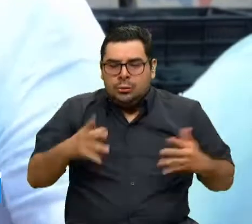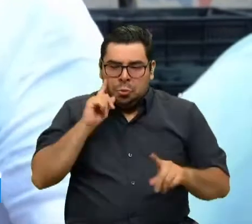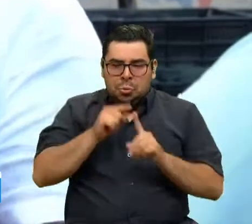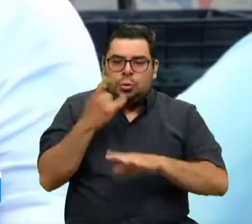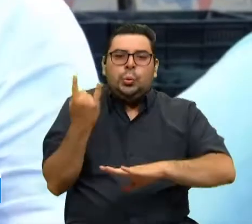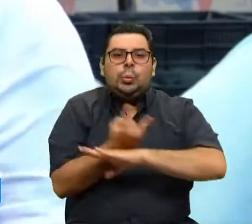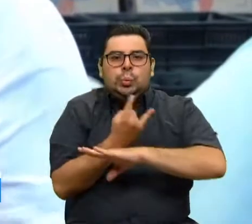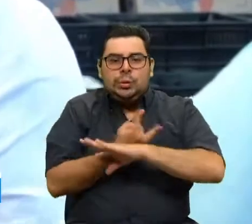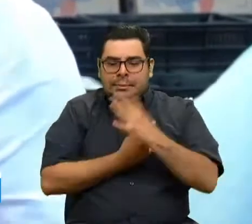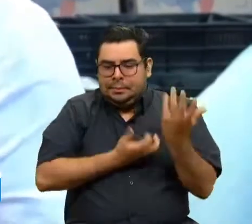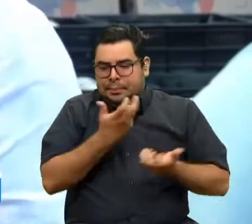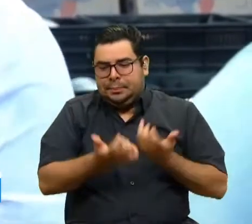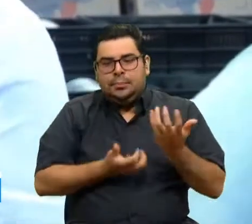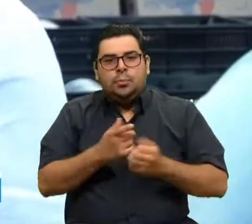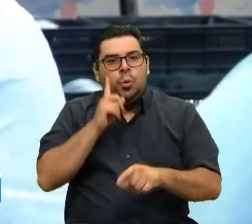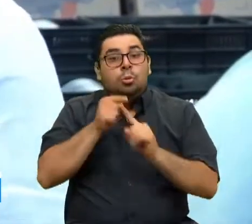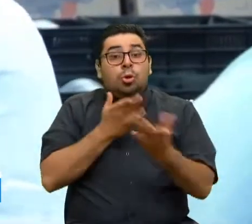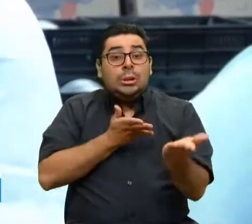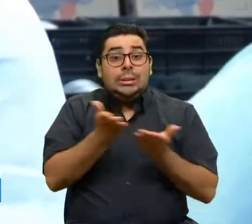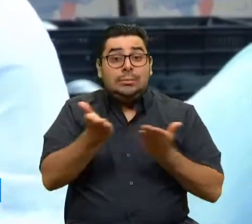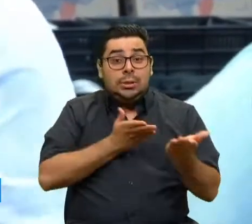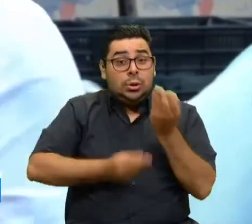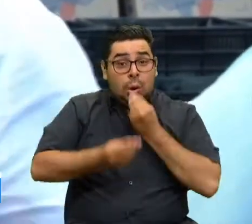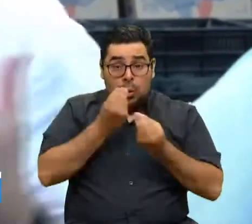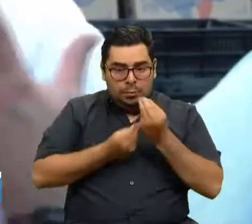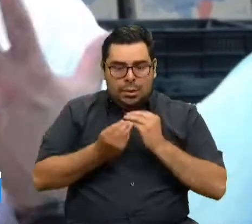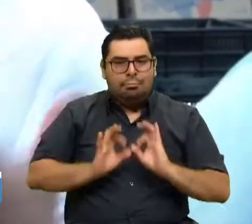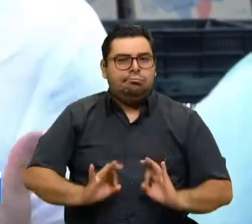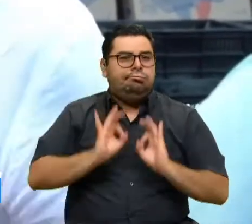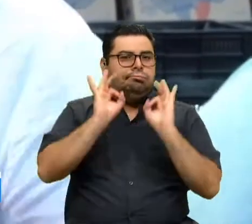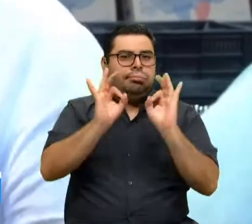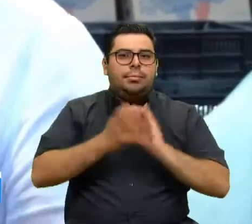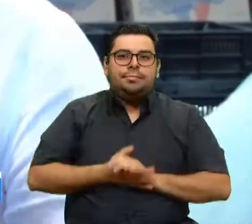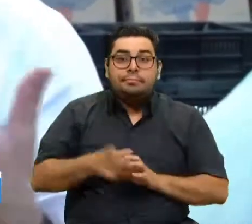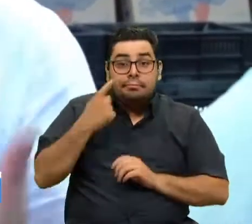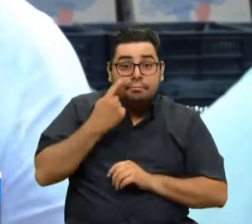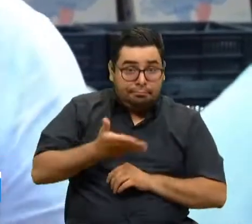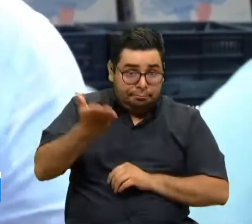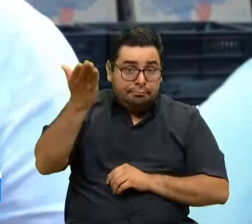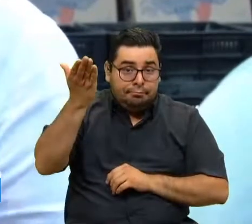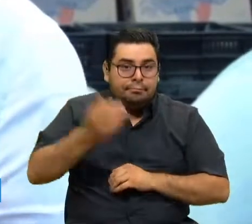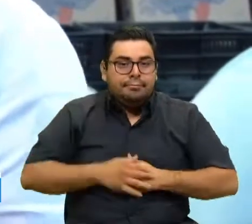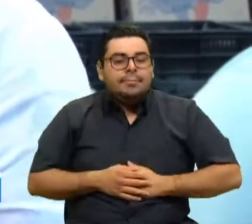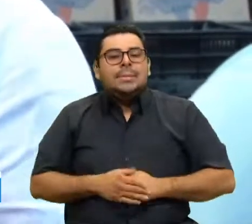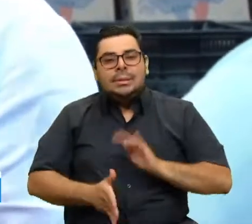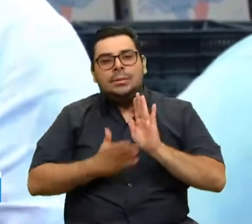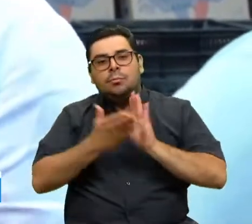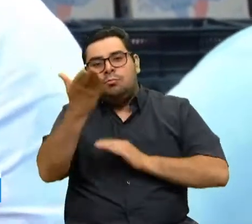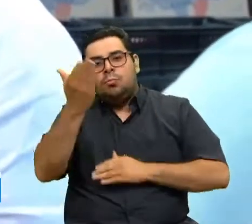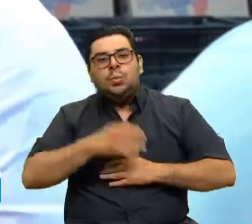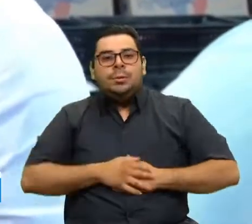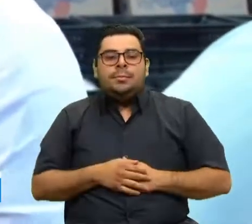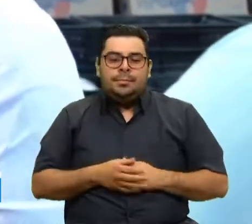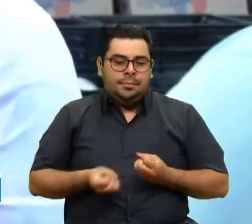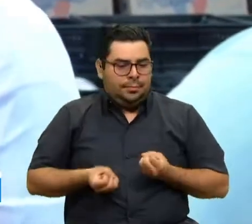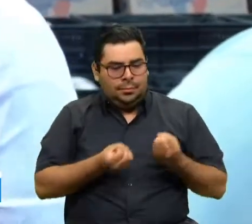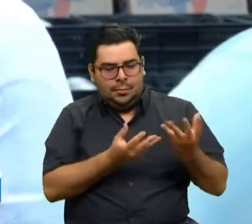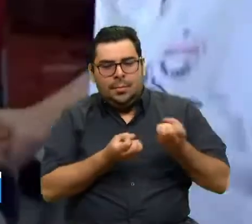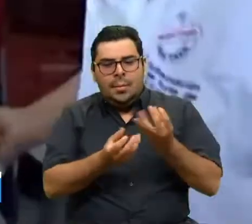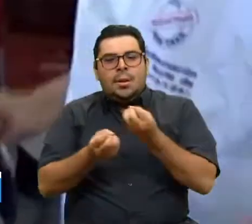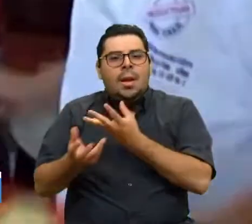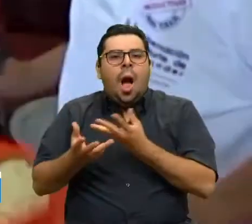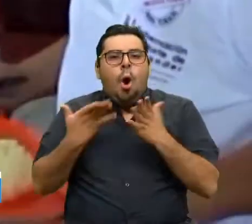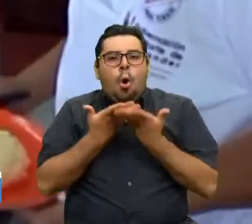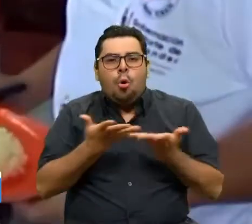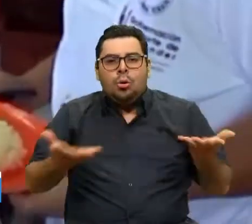se pueda prestar de manera adecuada. Como ustedes lo ven, lo pueden evidenciar, se entregará un conjunto de